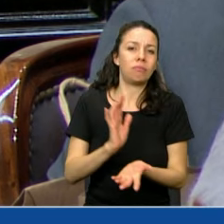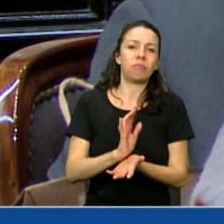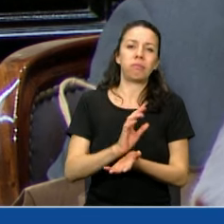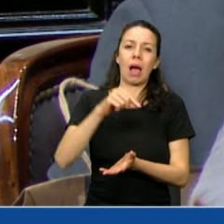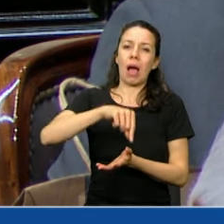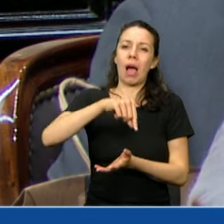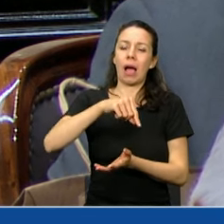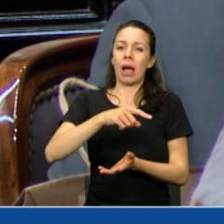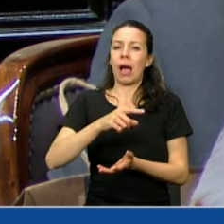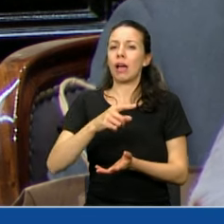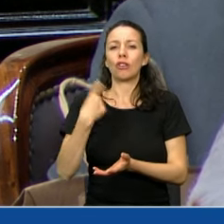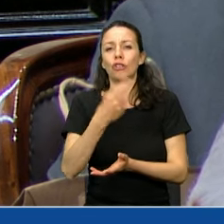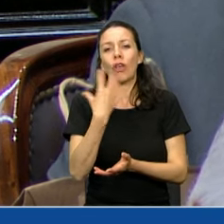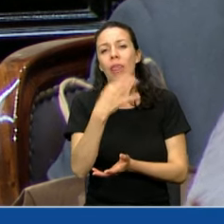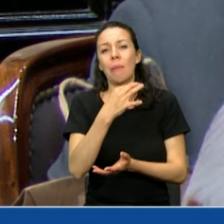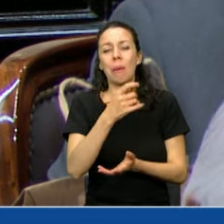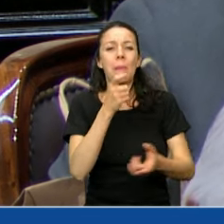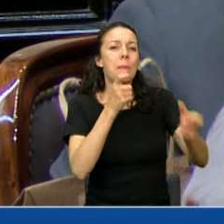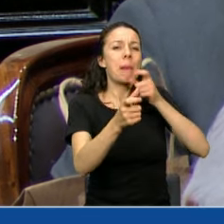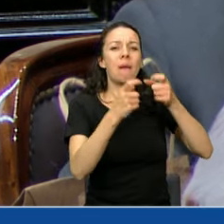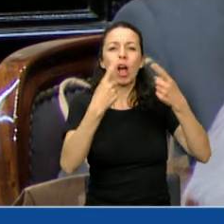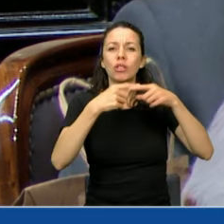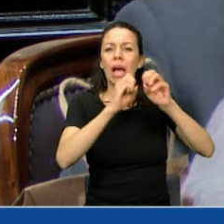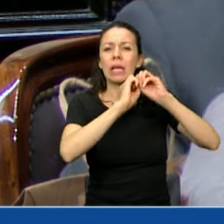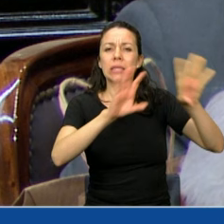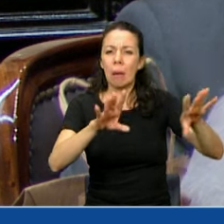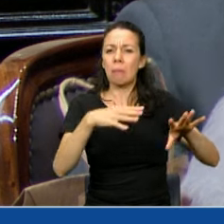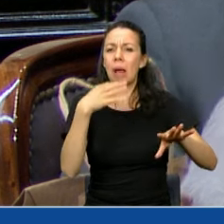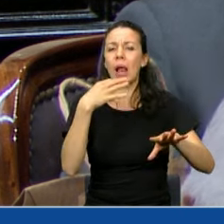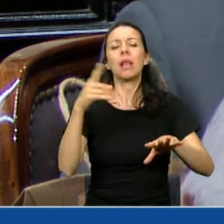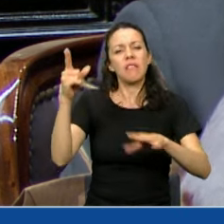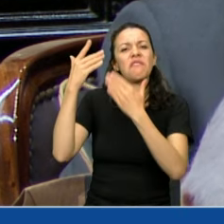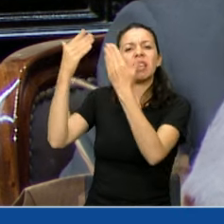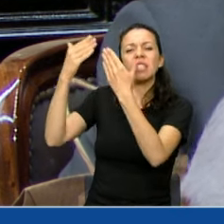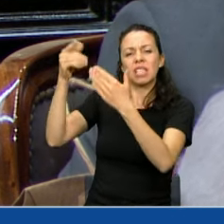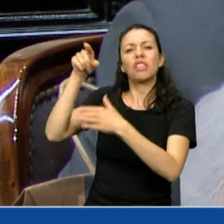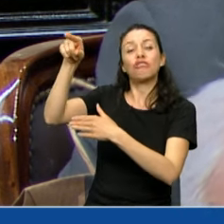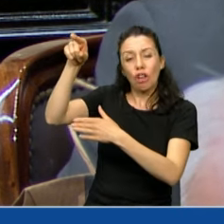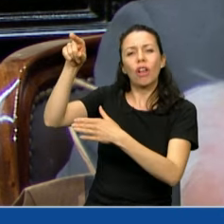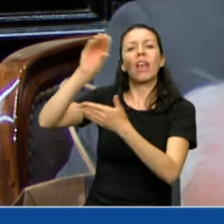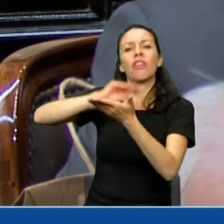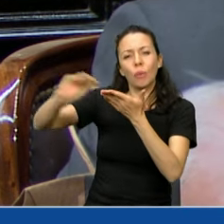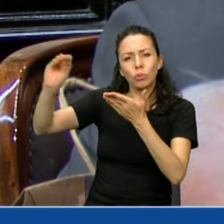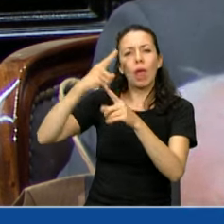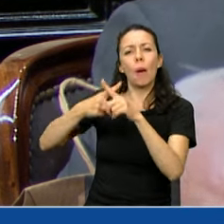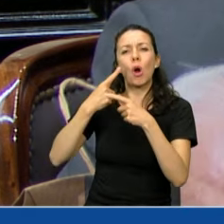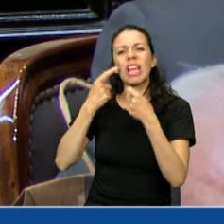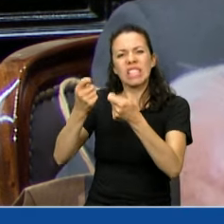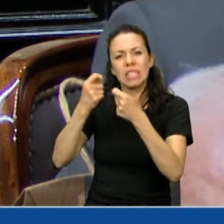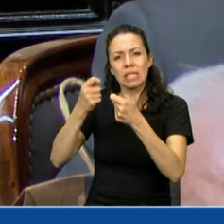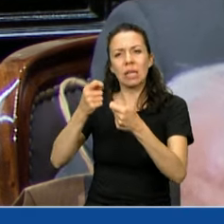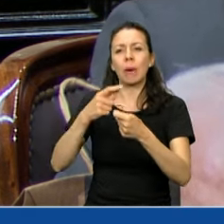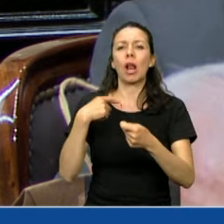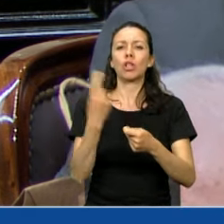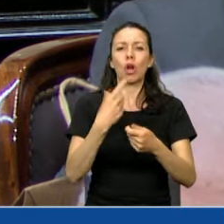son las palabras necias Así que felicitaciones diputada constanza Alonso por su insistencia para que podamos tener un régimen de